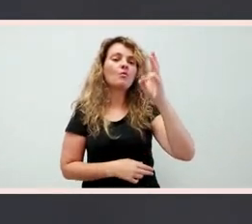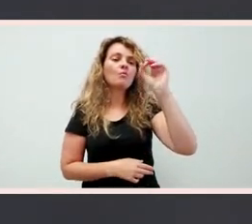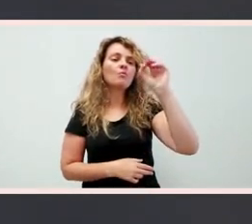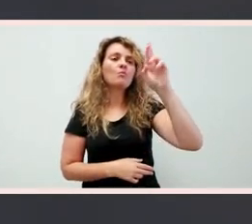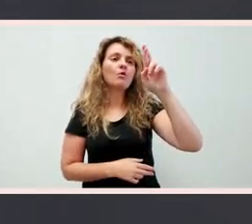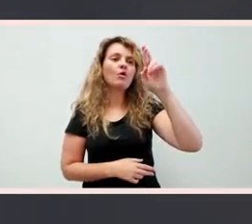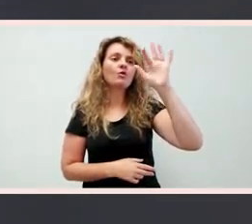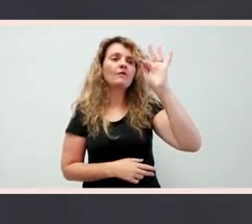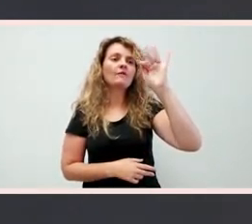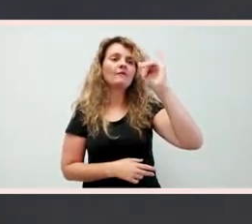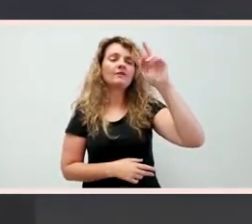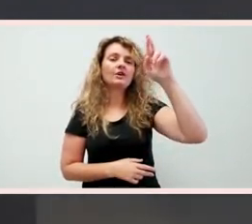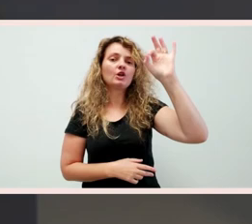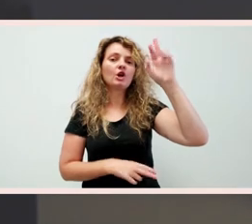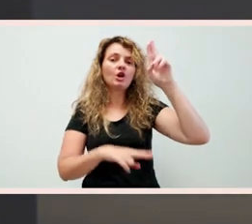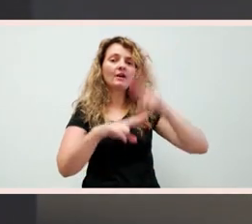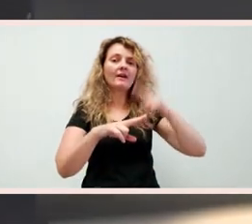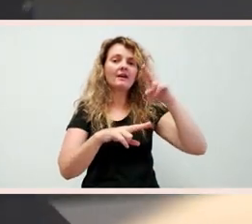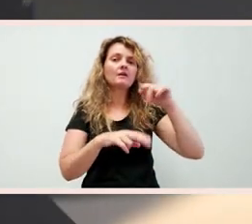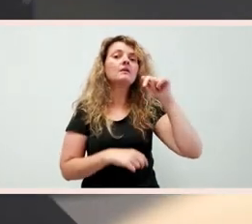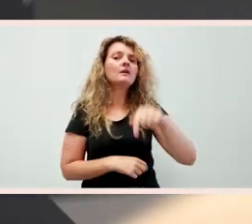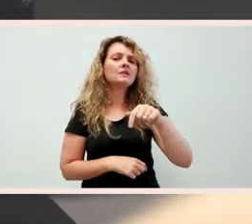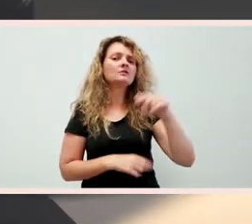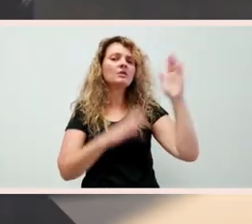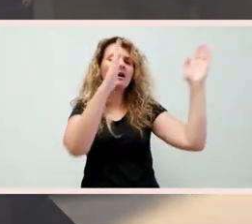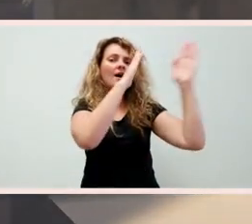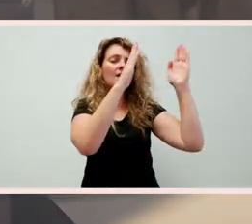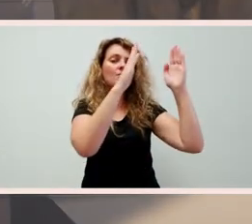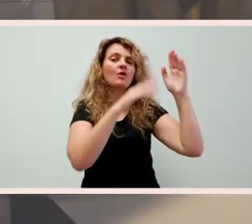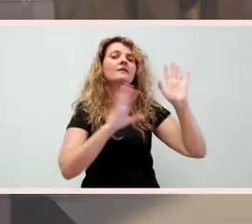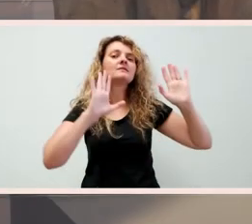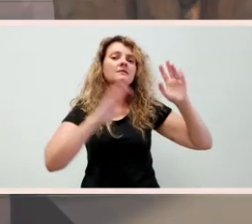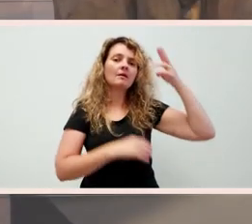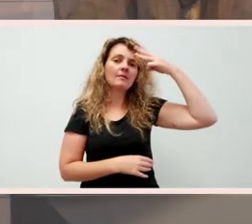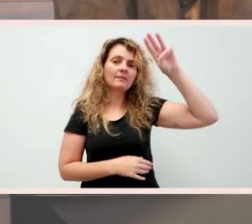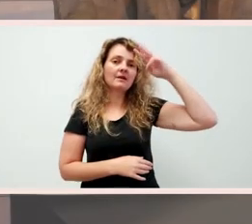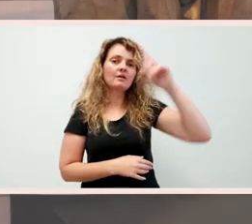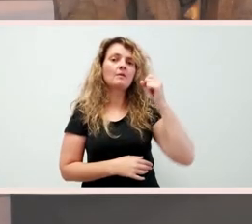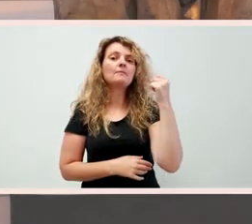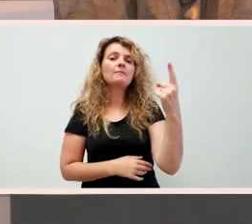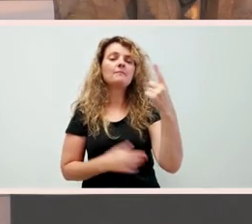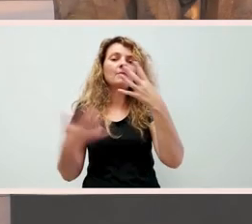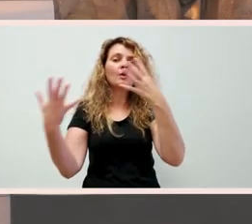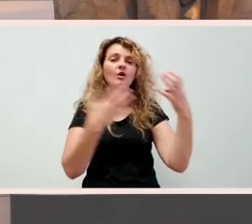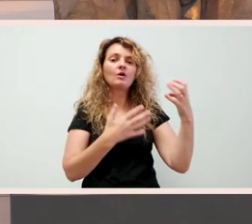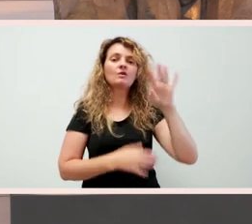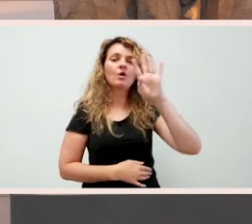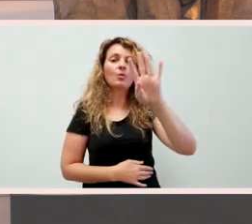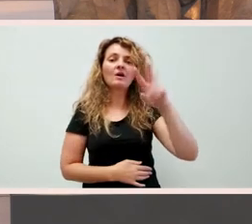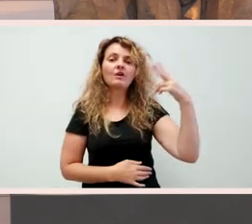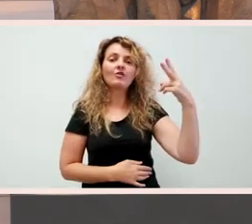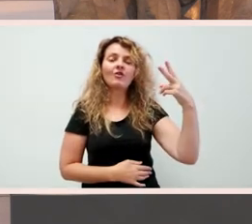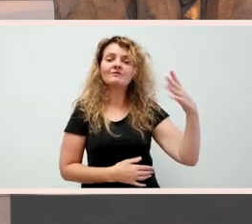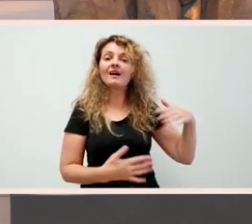ten que ver coa madeira, feita en pórfiro negro. Esta obra a fixo Souto no seu período mexicano no